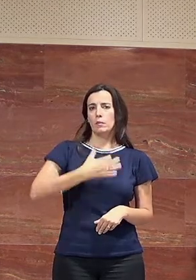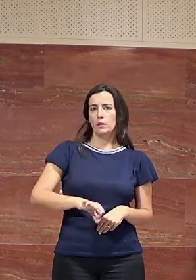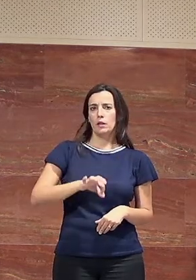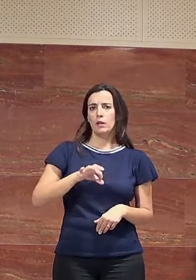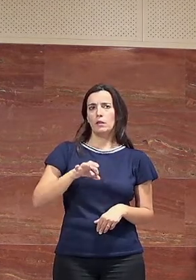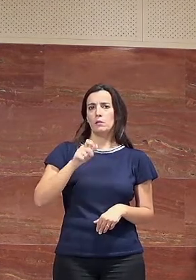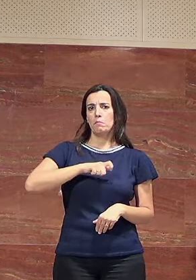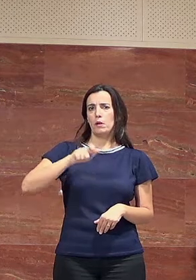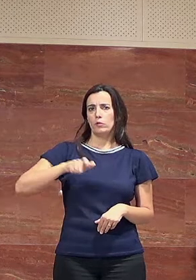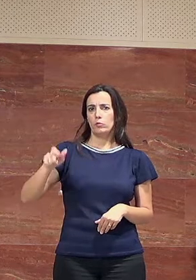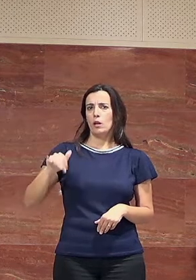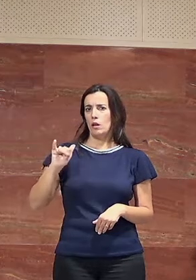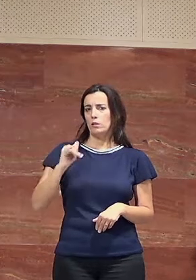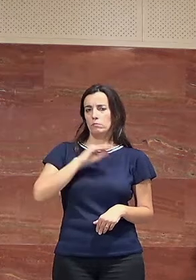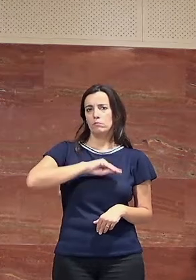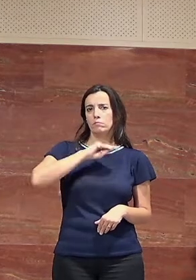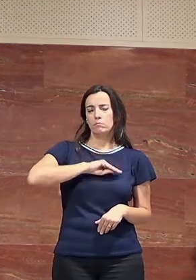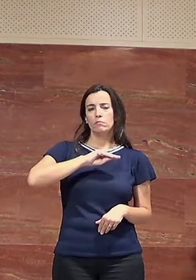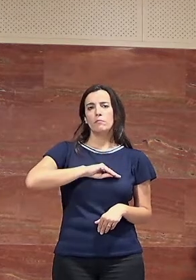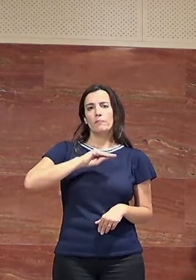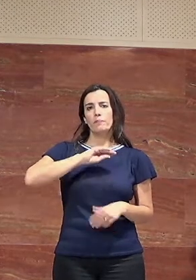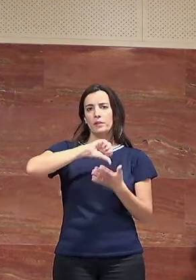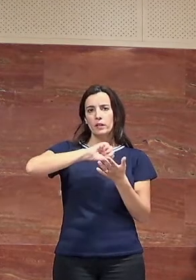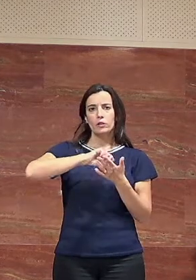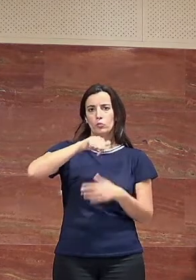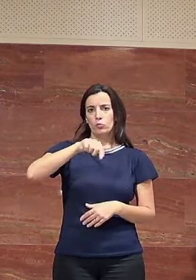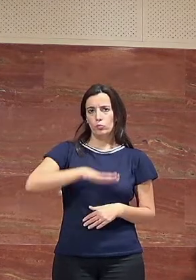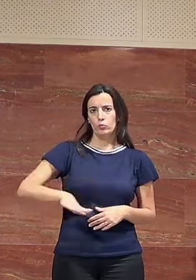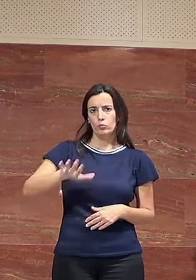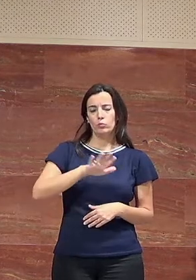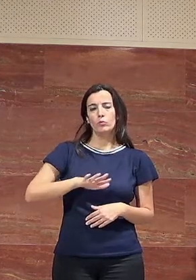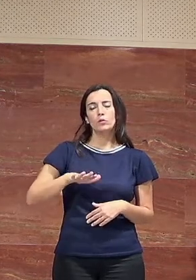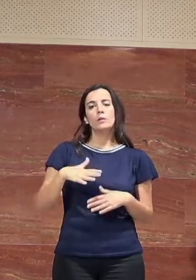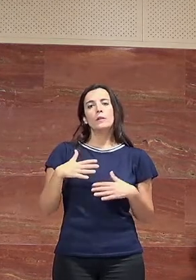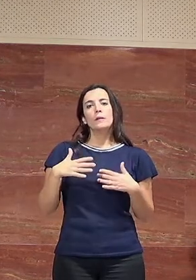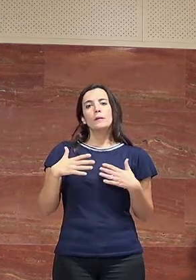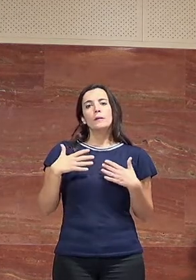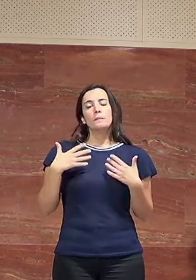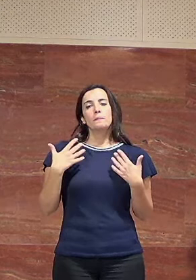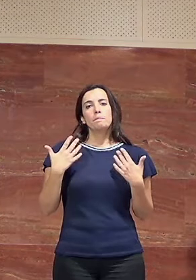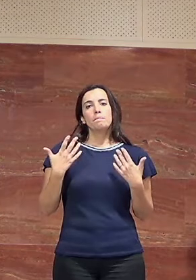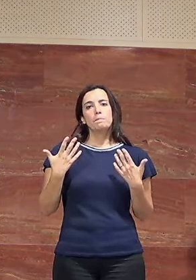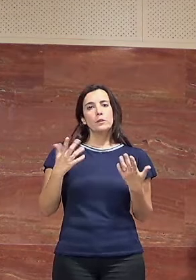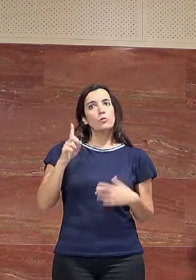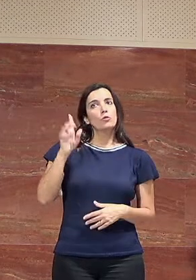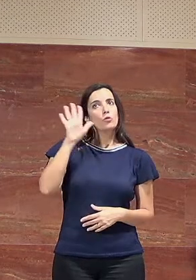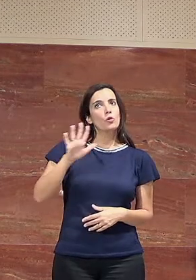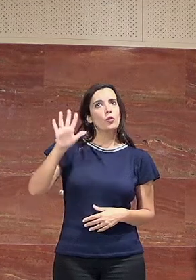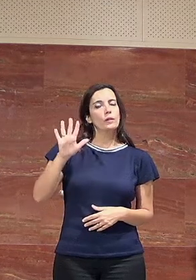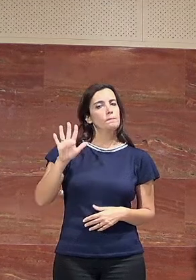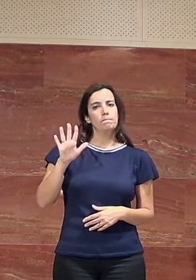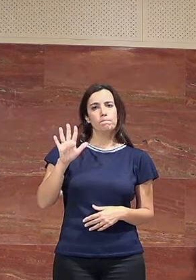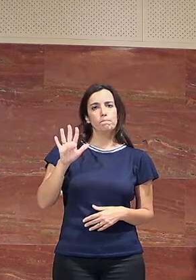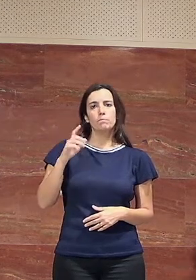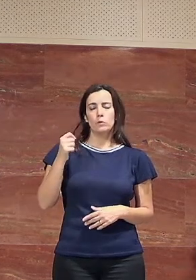peatonal continua en el centro y sur, pero en el norte no tanto. Bueno, vamos a ir un